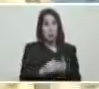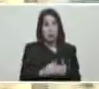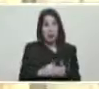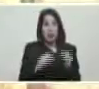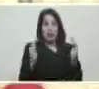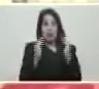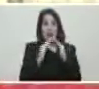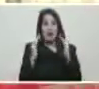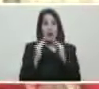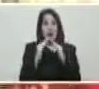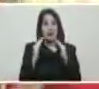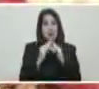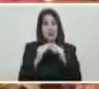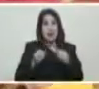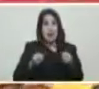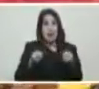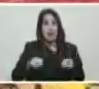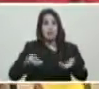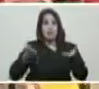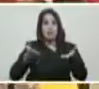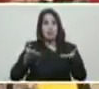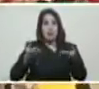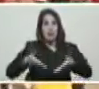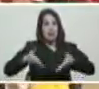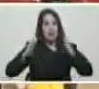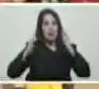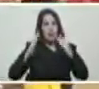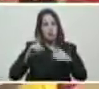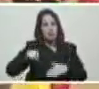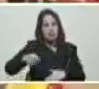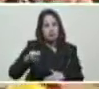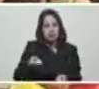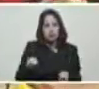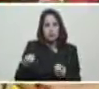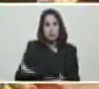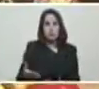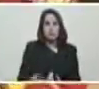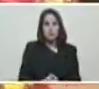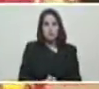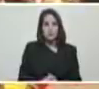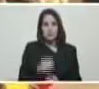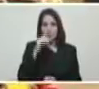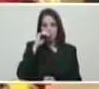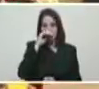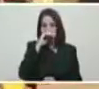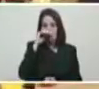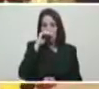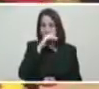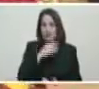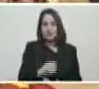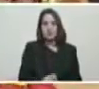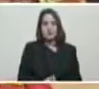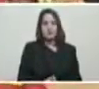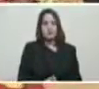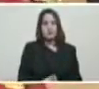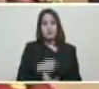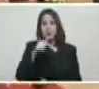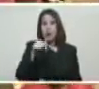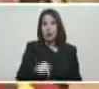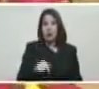viviend primera vez en el estado Lara que revelamos un hito aquí con nuestro